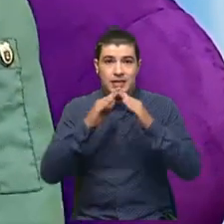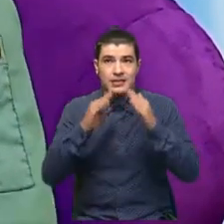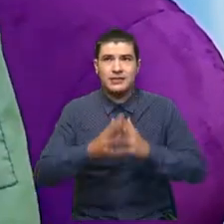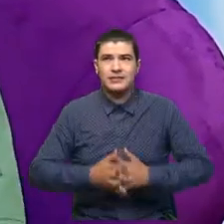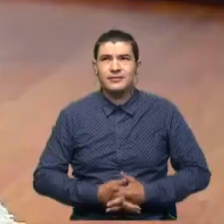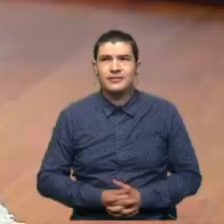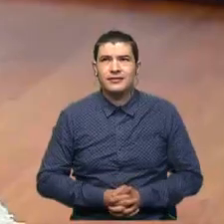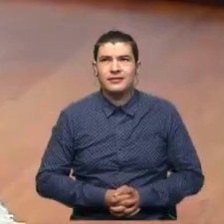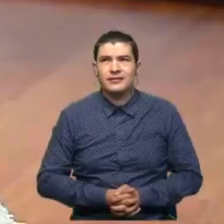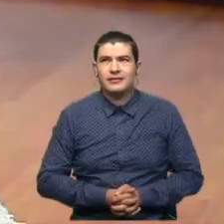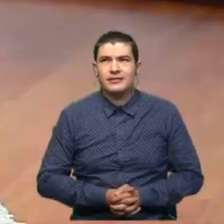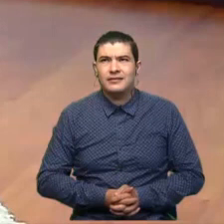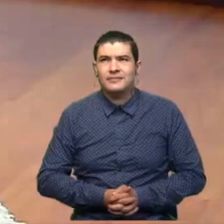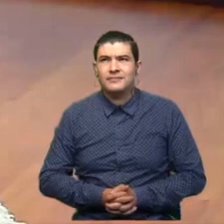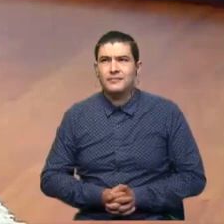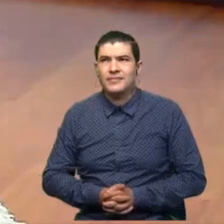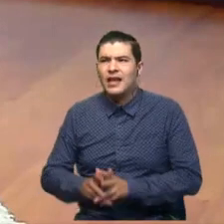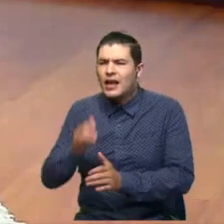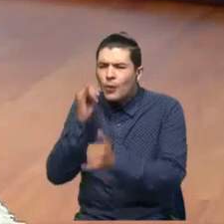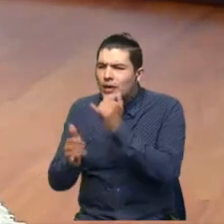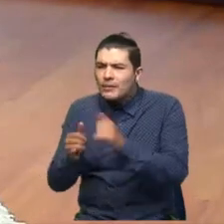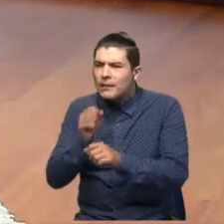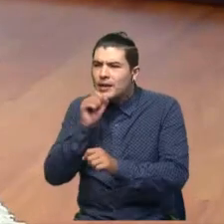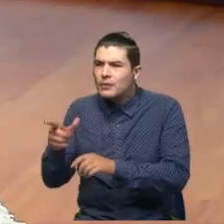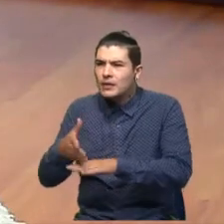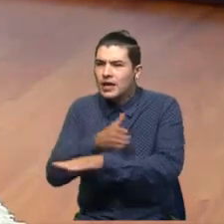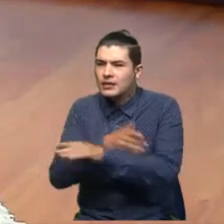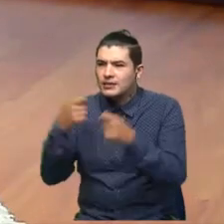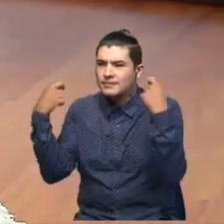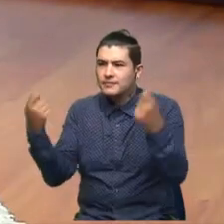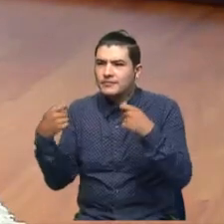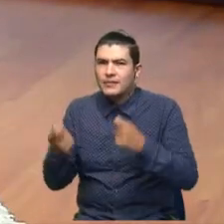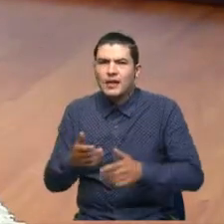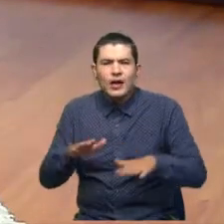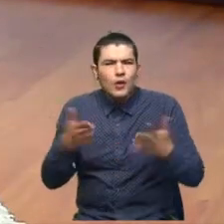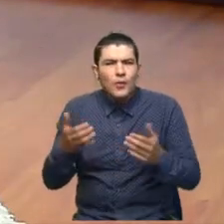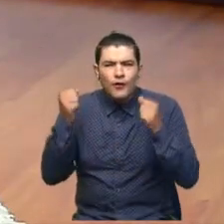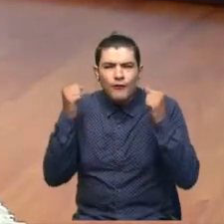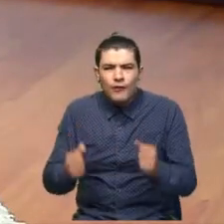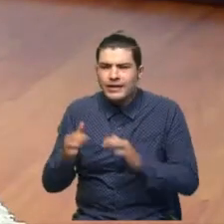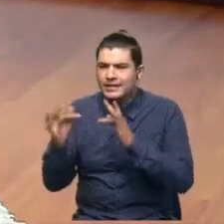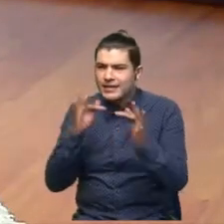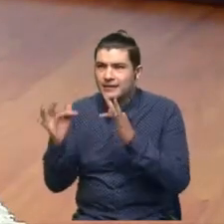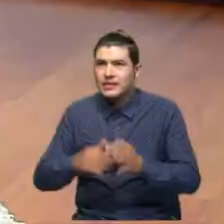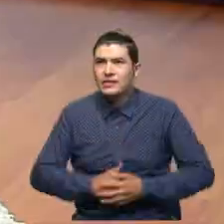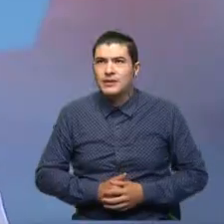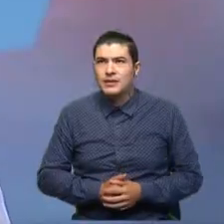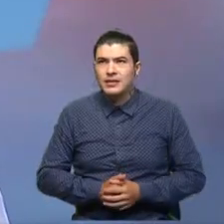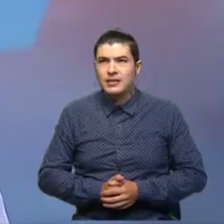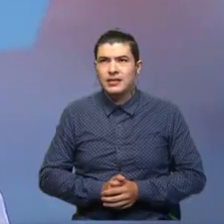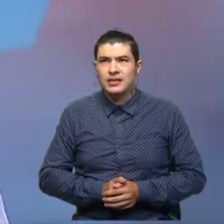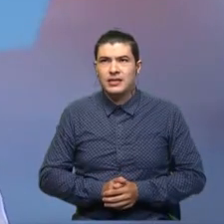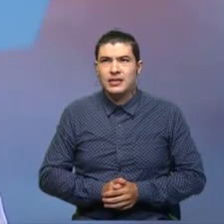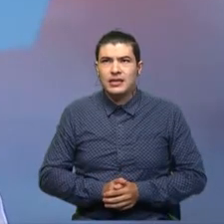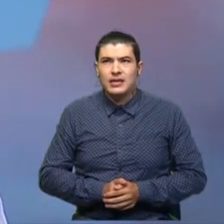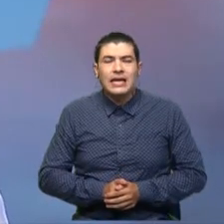Ok, doctor, quiero hacerle una última pregunta antes de salir. ¿Qué tan fuerte es el tratamiento? Bueno, esa es una de las preguntas que